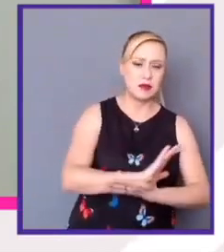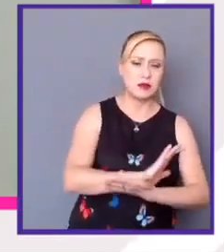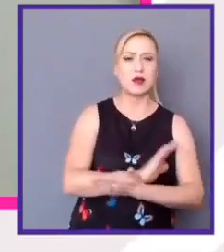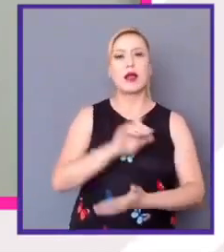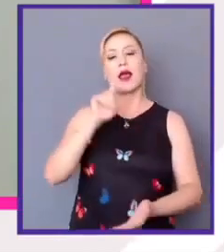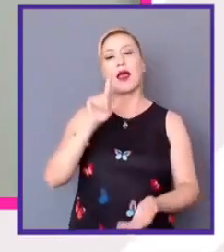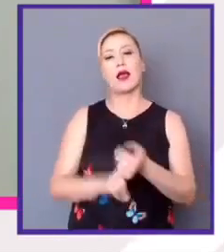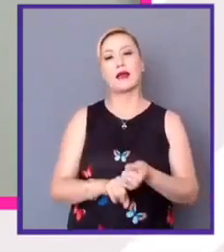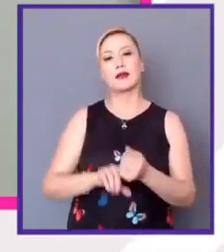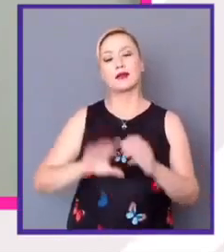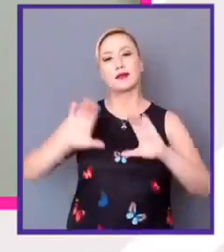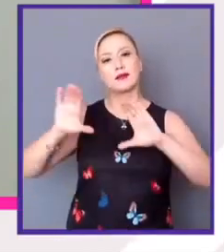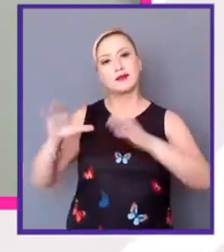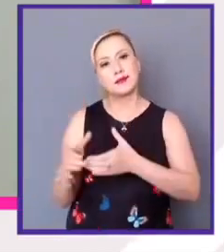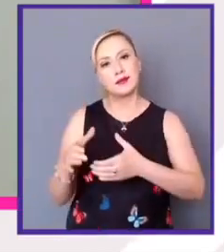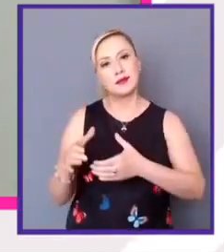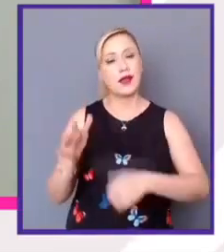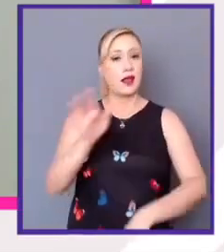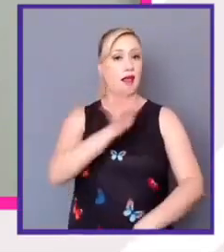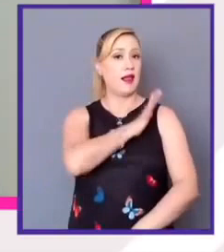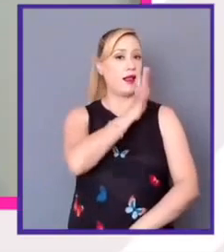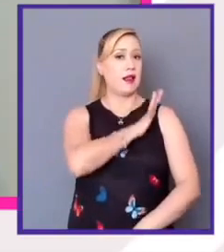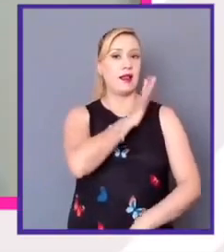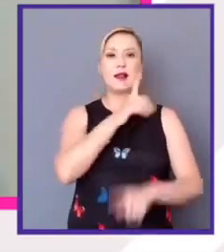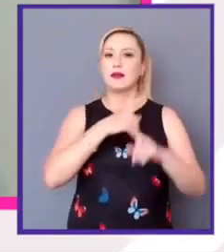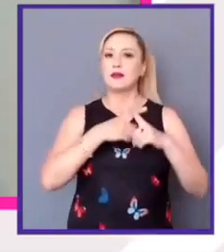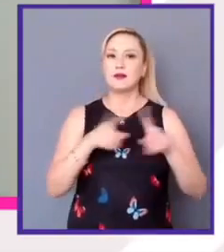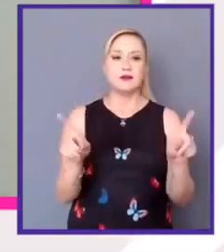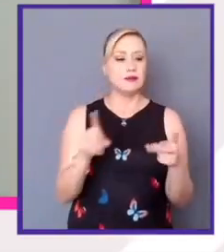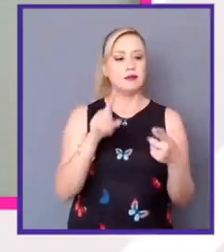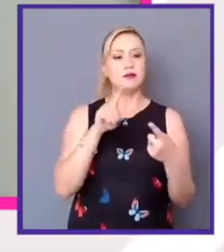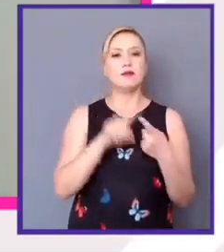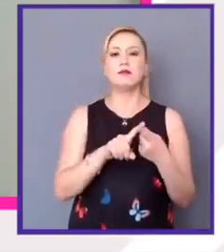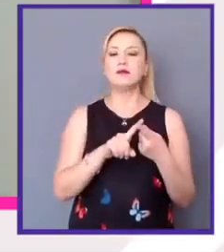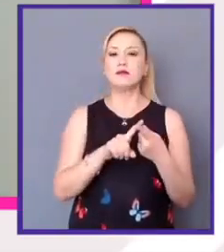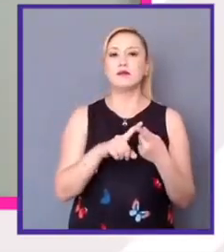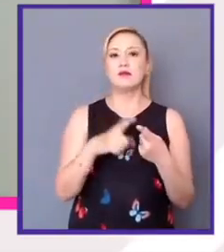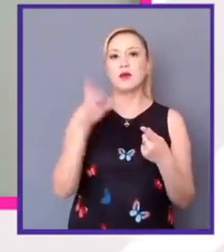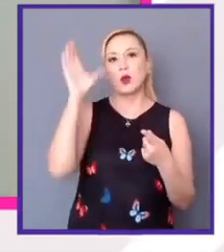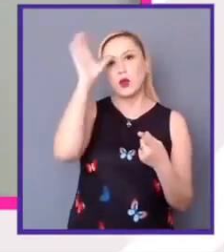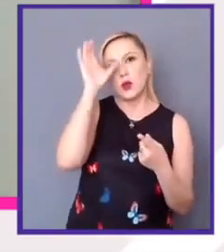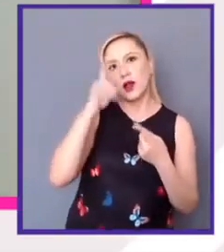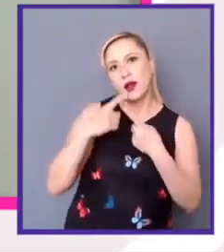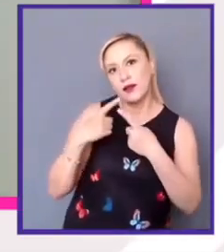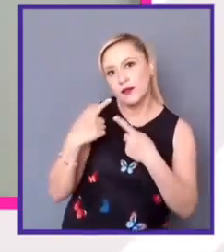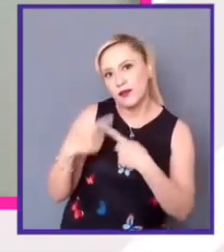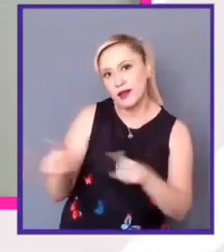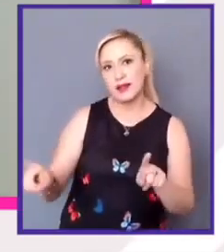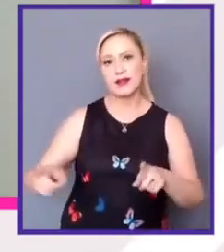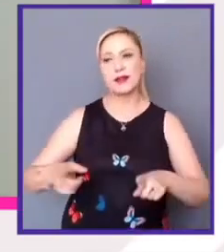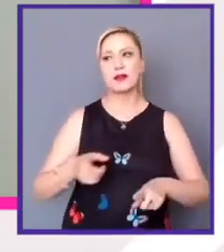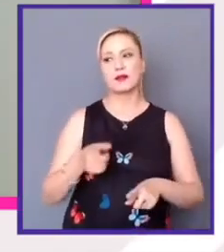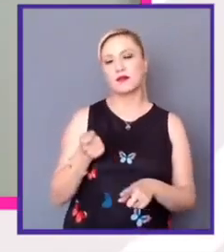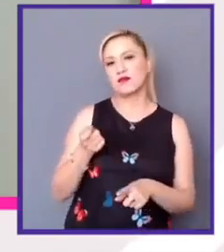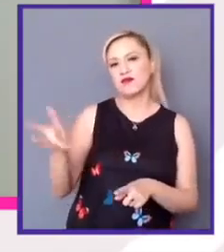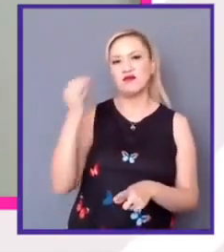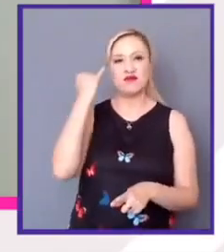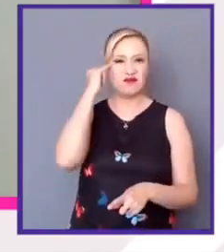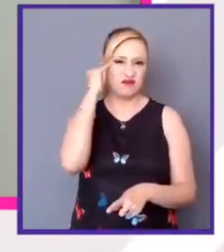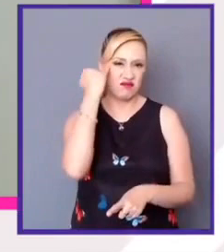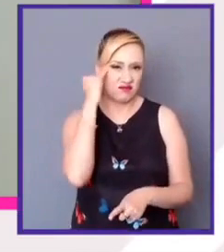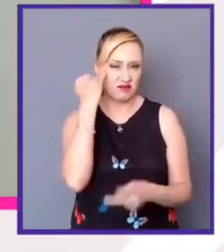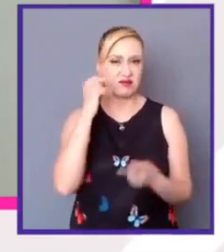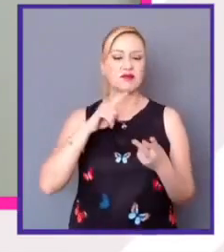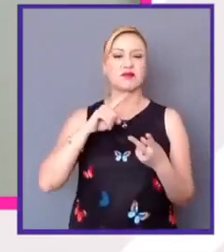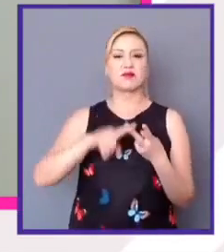colectivos no blancos, cuyos rasgos fenotípicos o culturales pues son leídos socialmente como indígena,